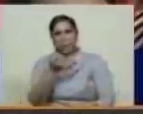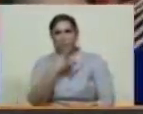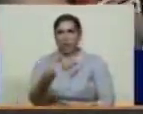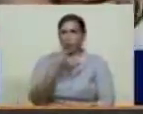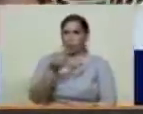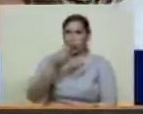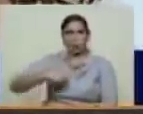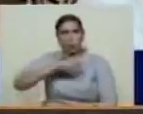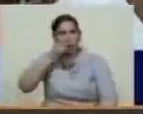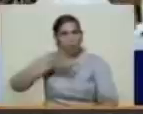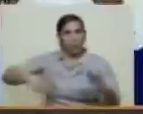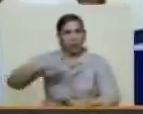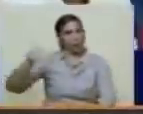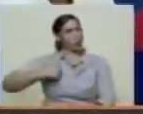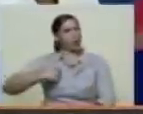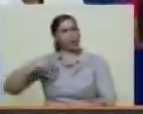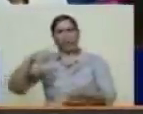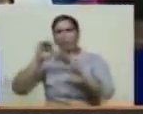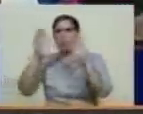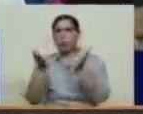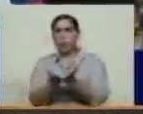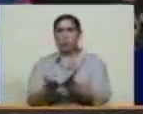nuestro pueblo en cualquier parte del mundo.